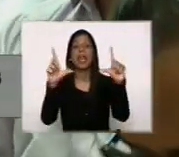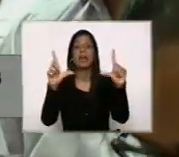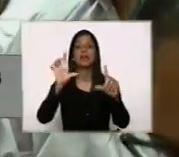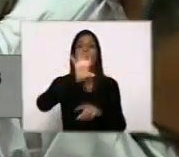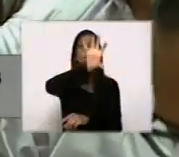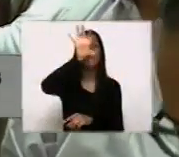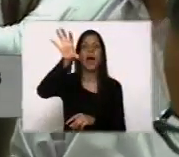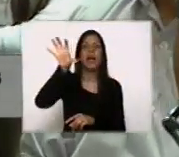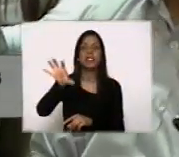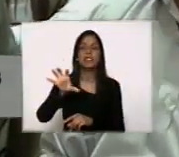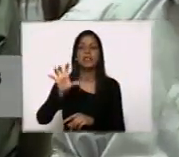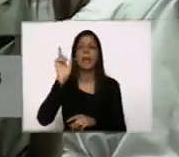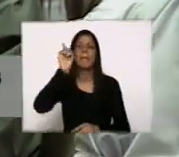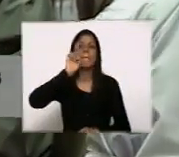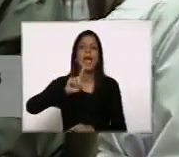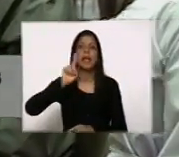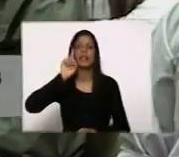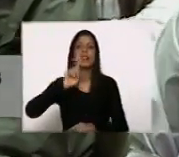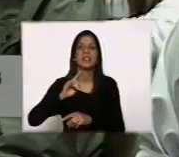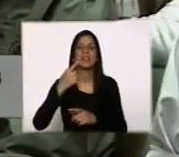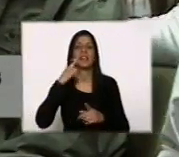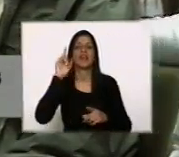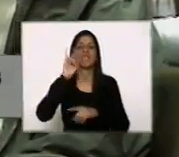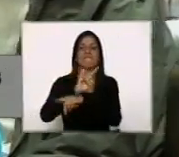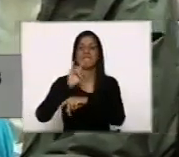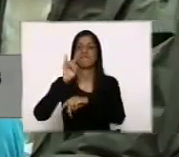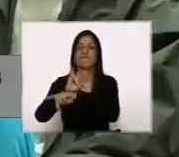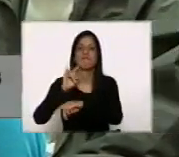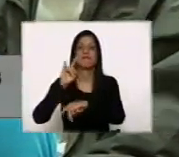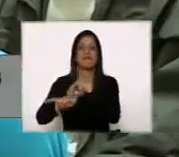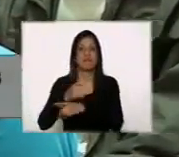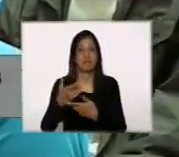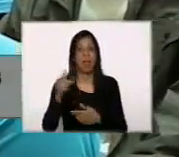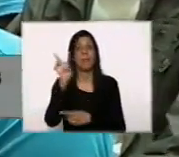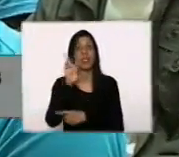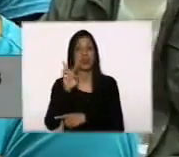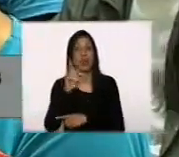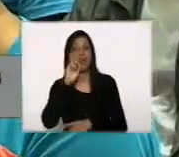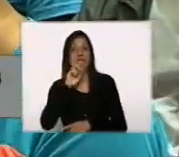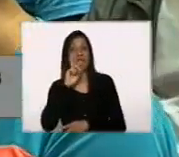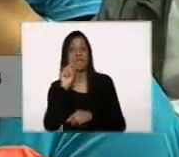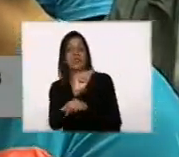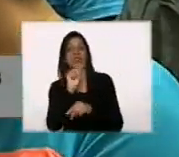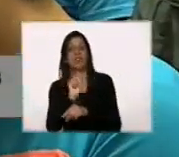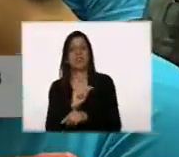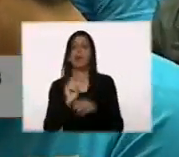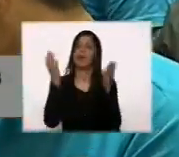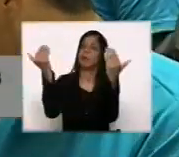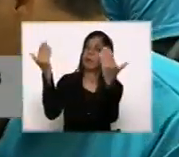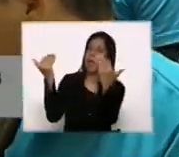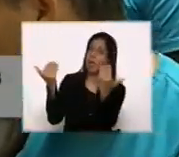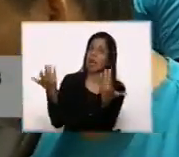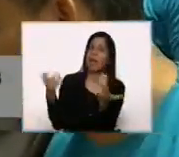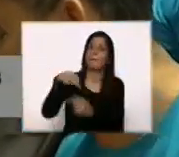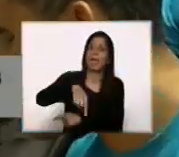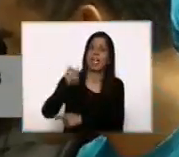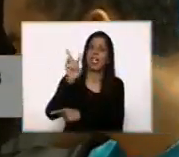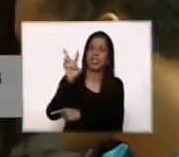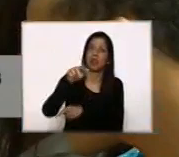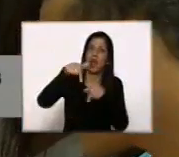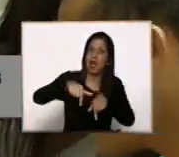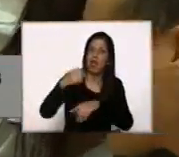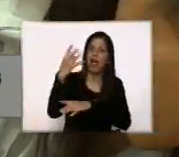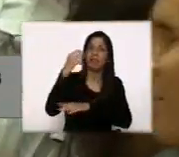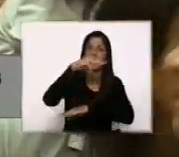mundial, cómo manipulan los hechos que aquí se viven. Y aprovechamos y los invitamos a que vengan a nuestra patria, a que vengan a la Asamblea